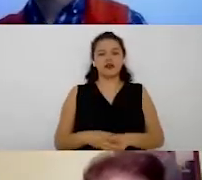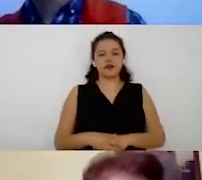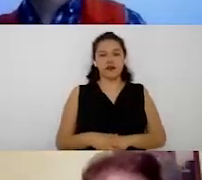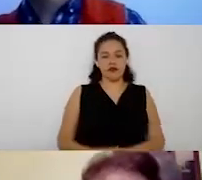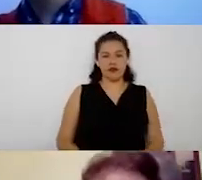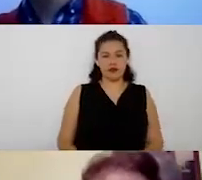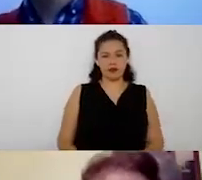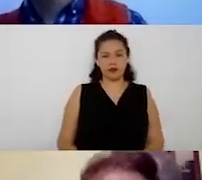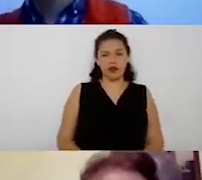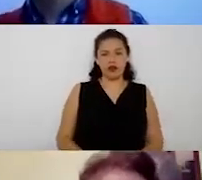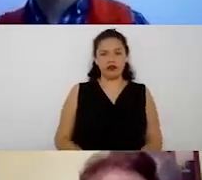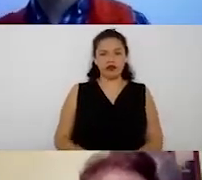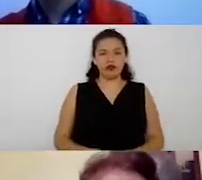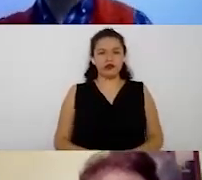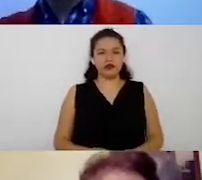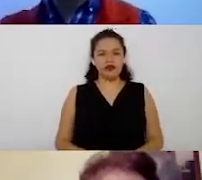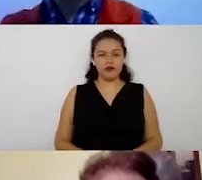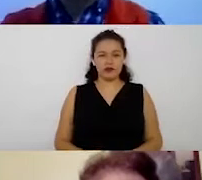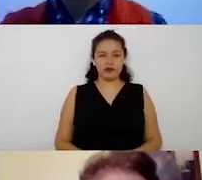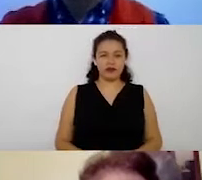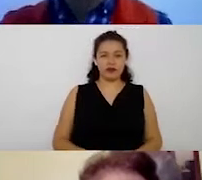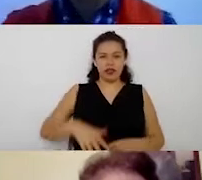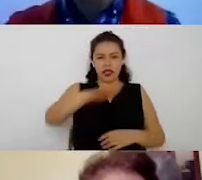Que no sea en la zona donde está la hemorragia.